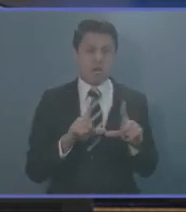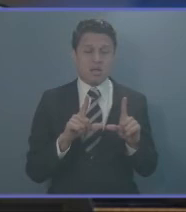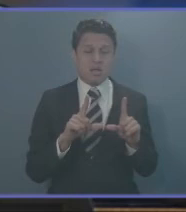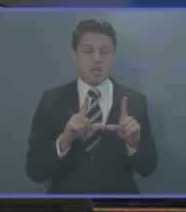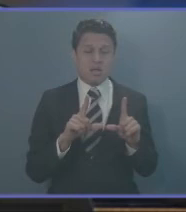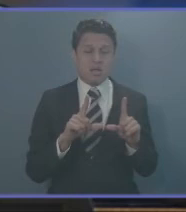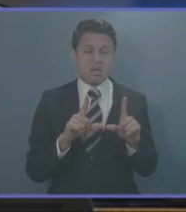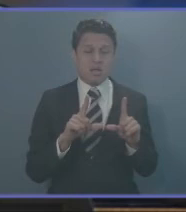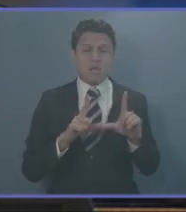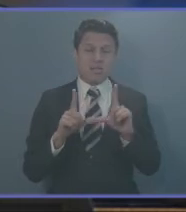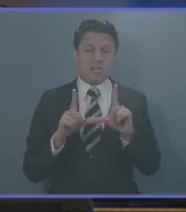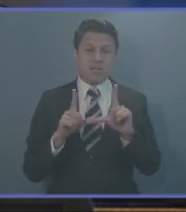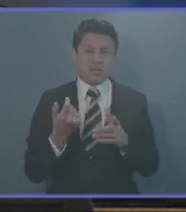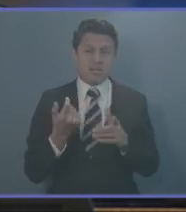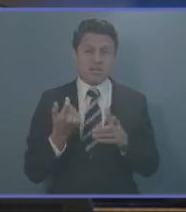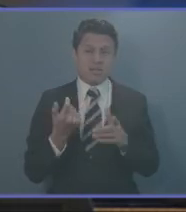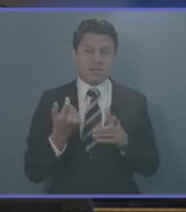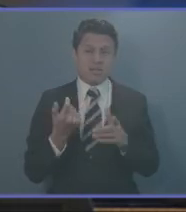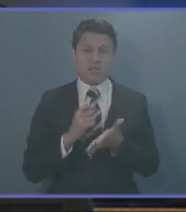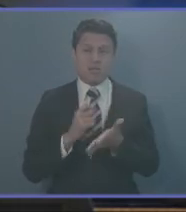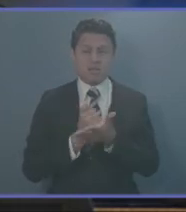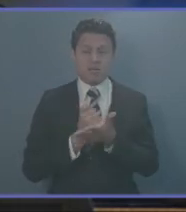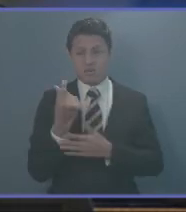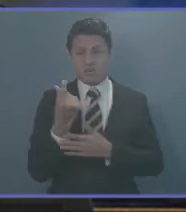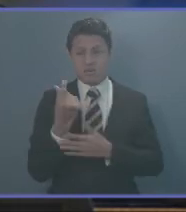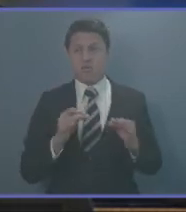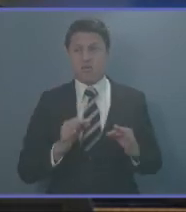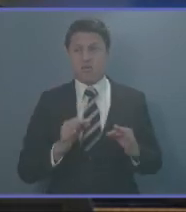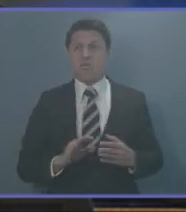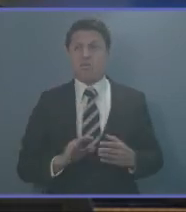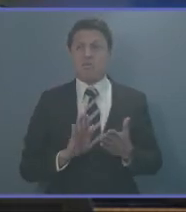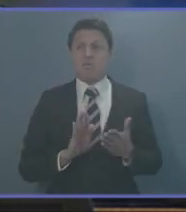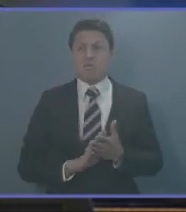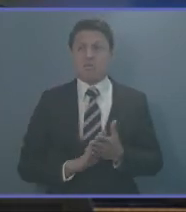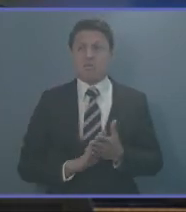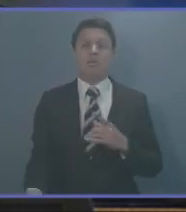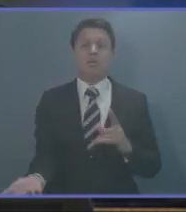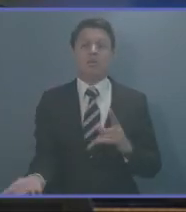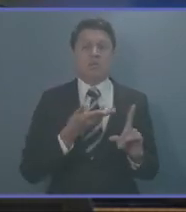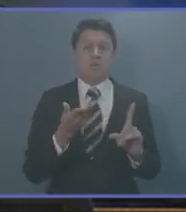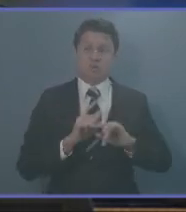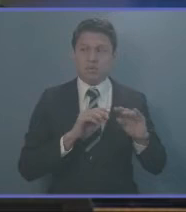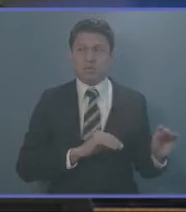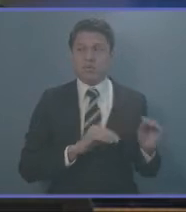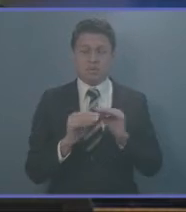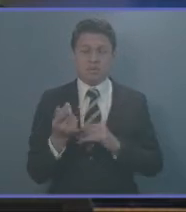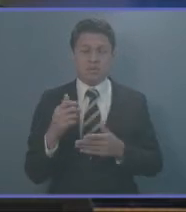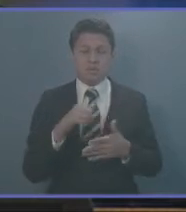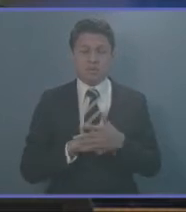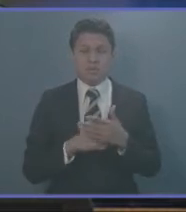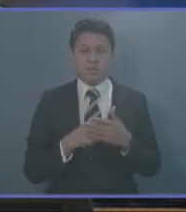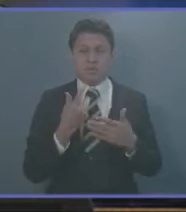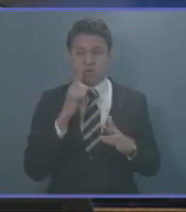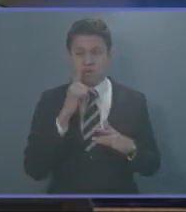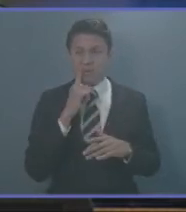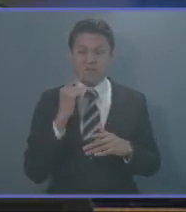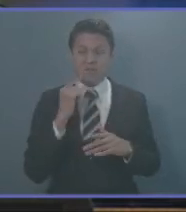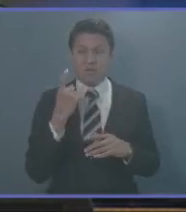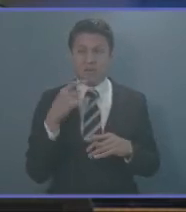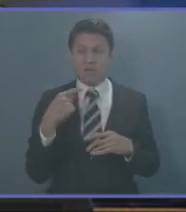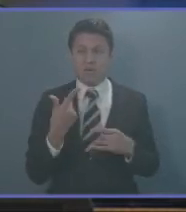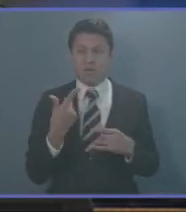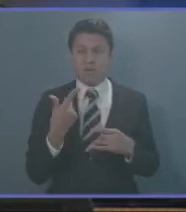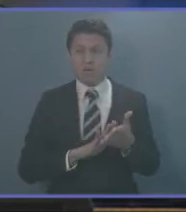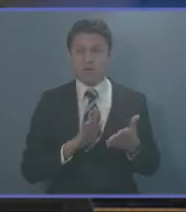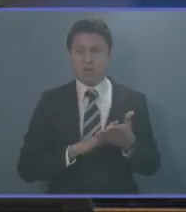de la municipalidad, en especie o dación en pago, con el objeto de cumplir con el tributo adeudado. Cuando se efectúe el